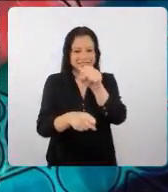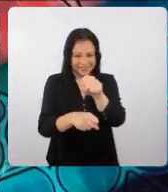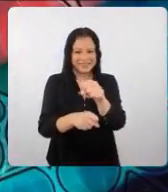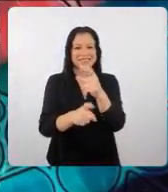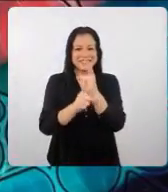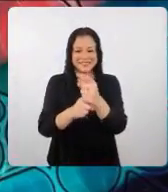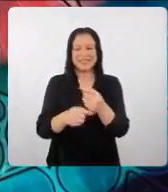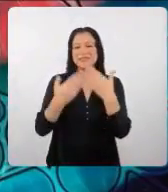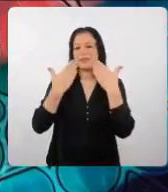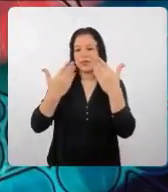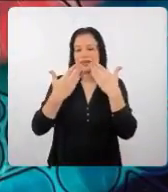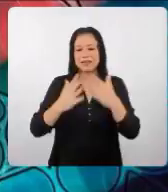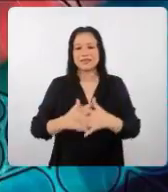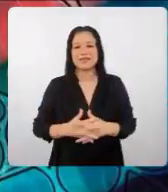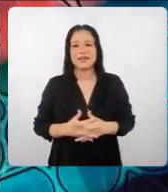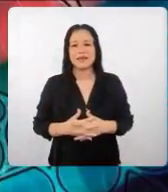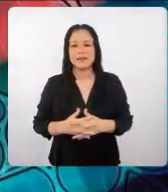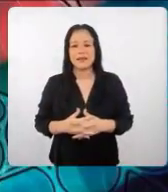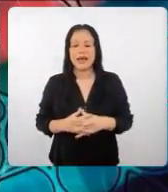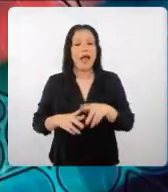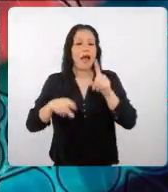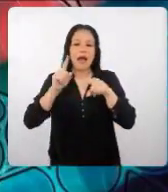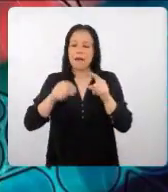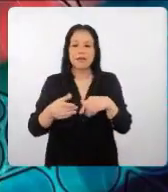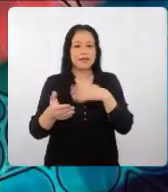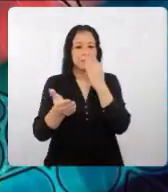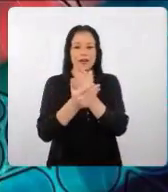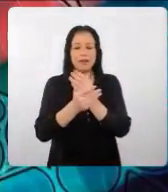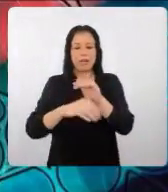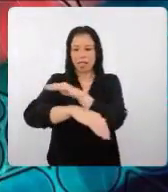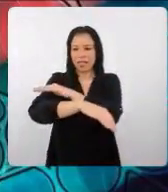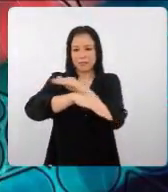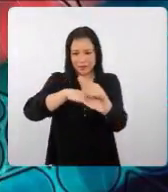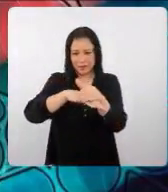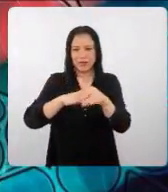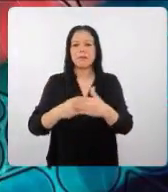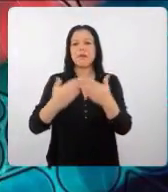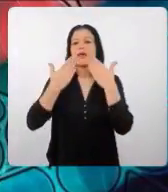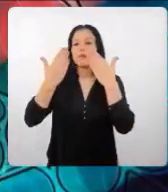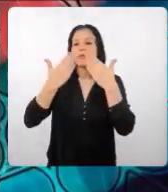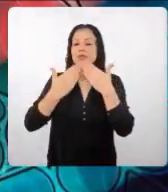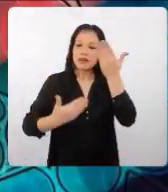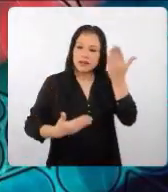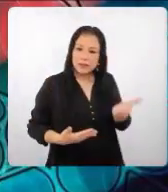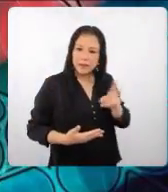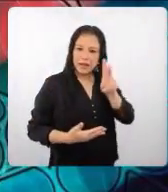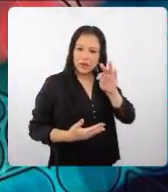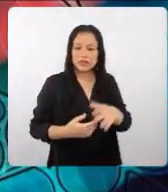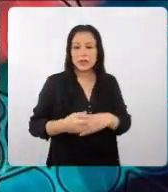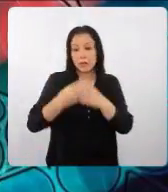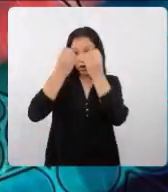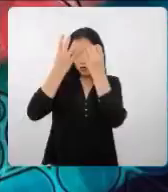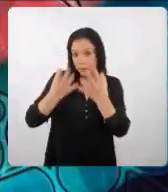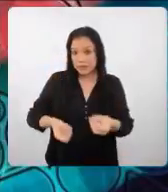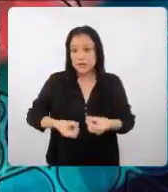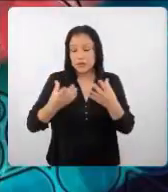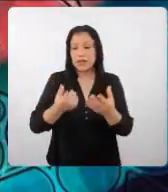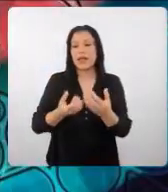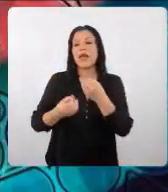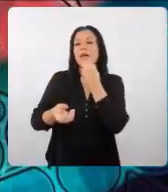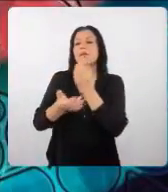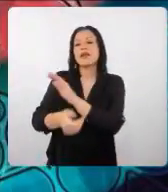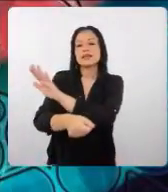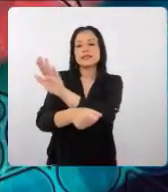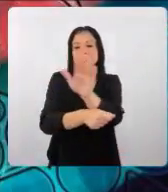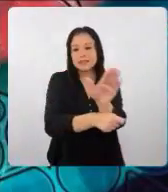Ok, muchas gracias. A veces sucede esto con la plataforma. Muchas gracias, María José, por la información y buenas tardes a